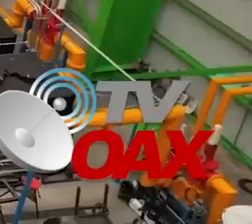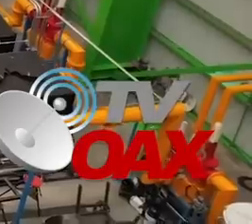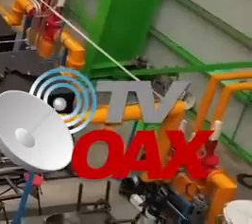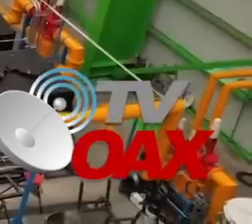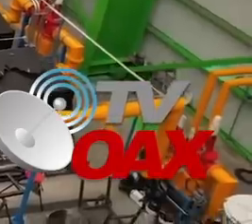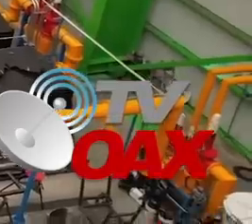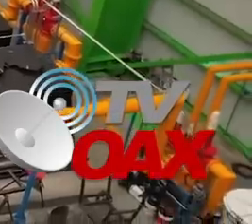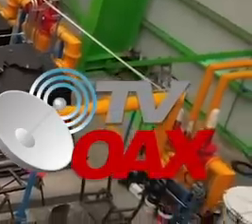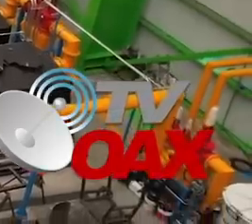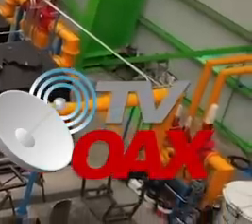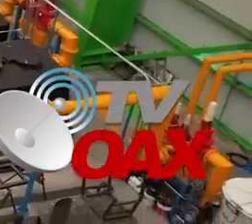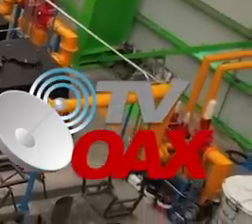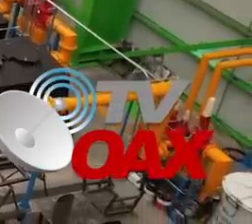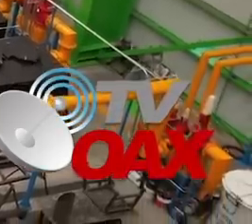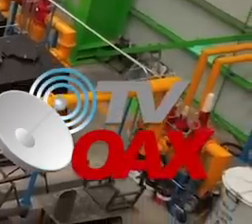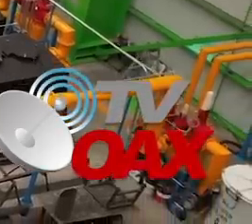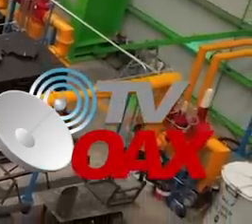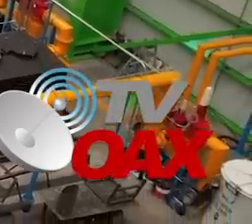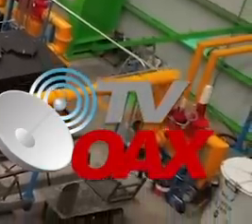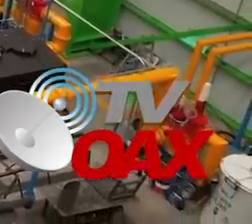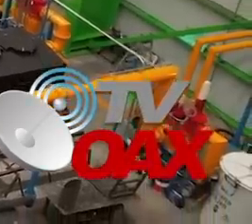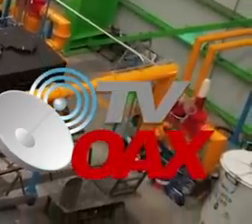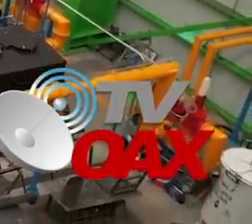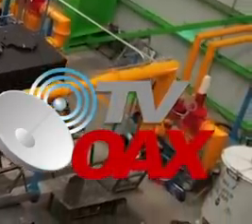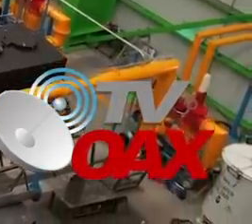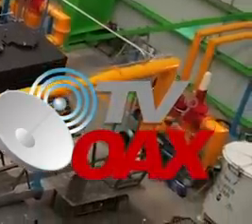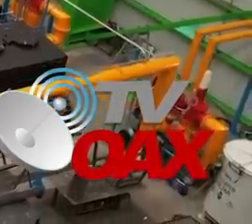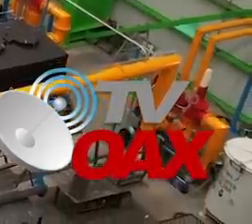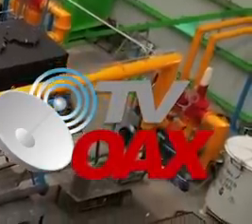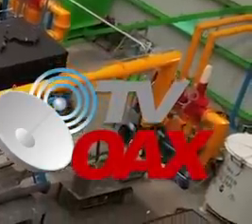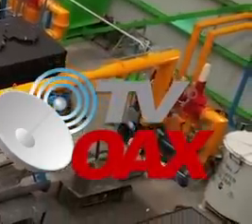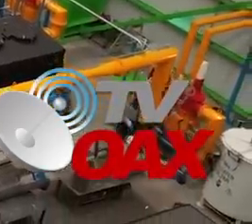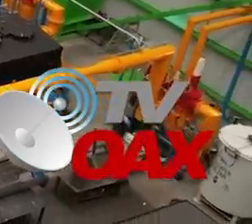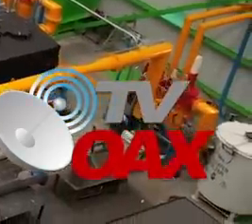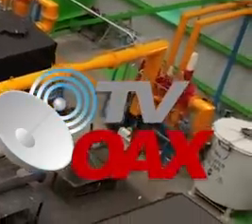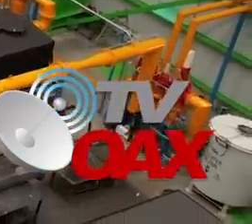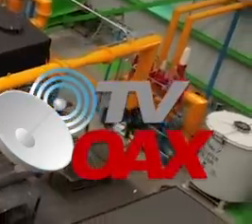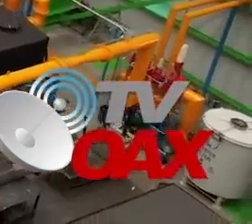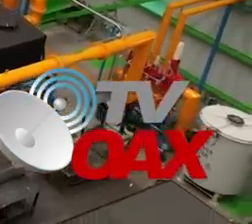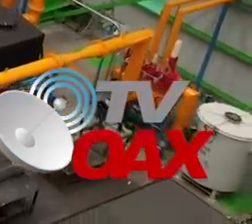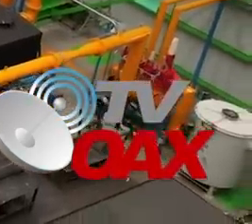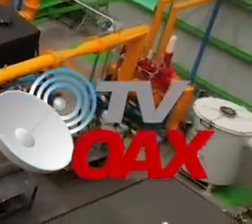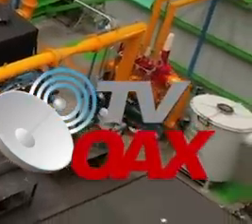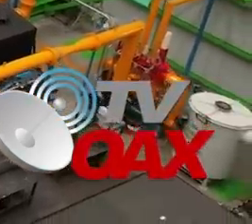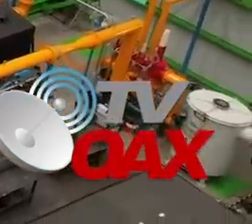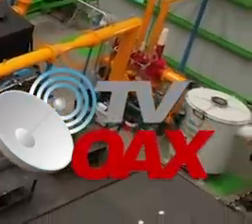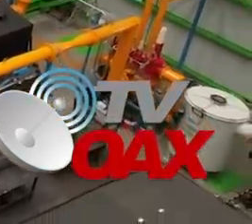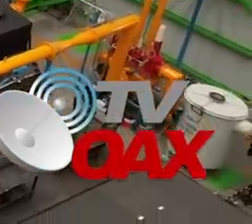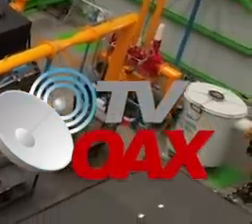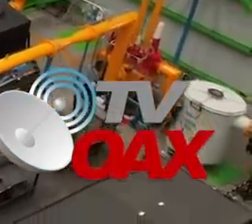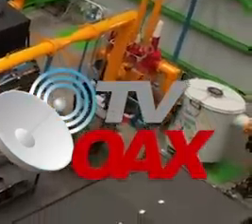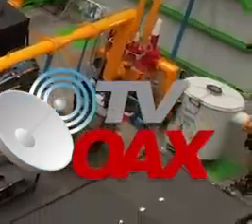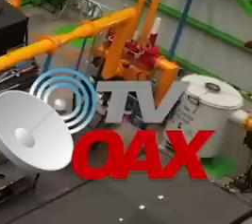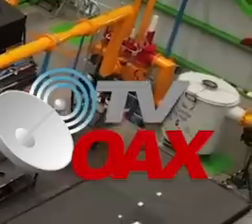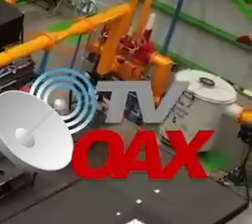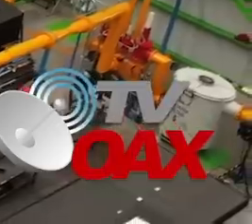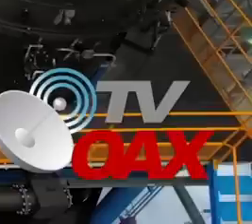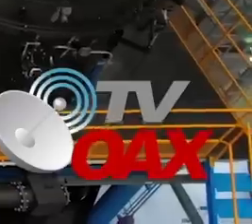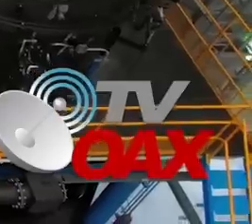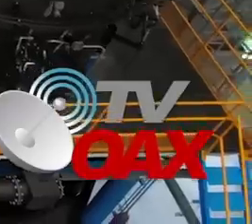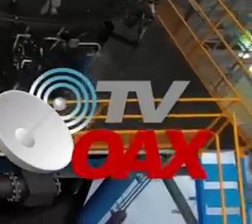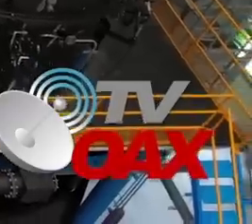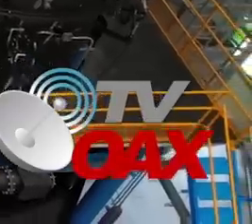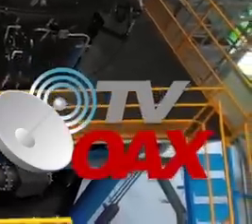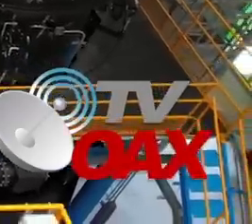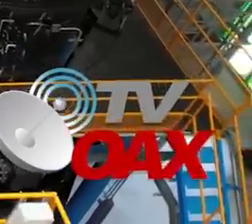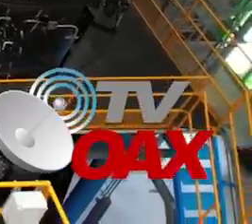Este proyecto, que forma parte del eje Basura Cero del Programa Ambiental y de Cambio Climático en la Ciudad de